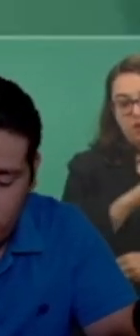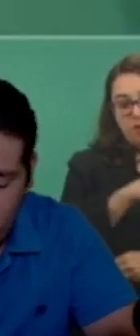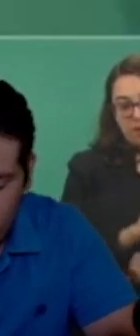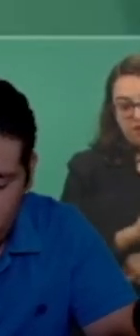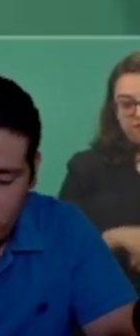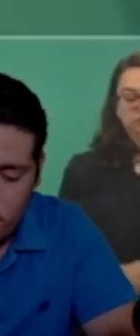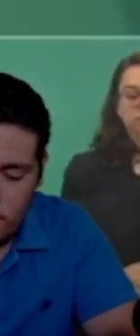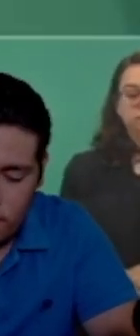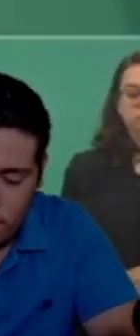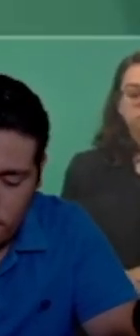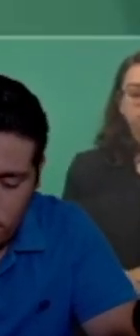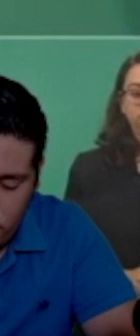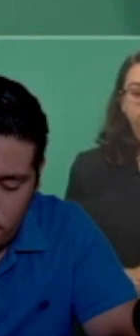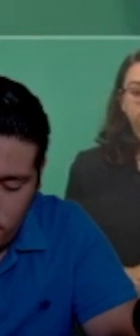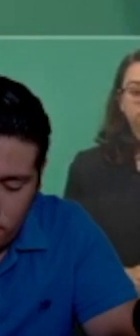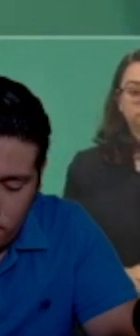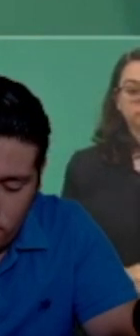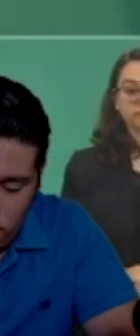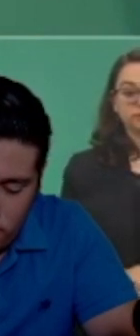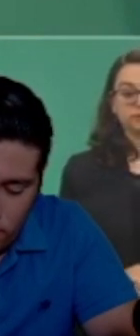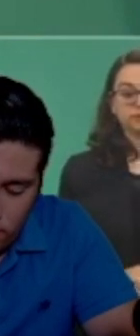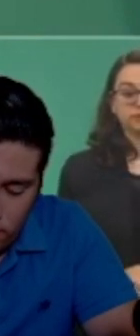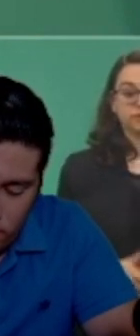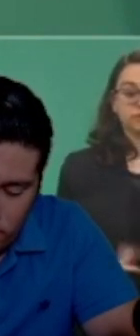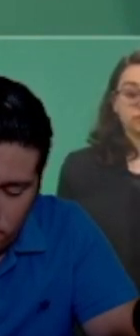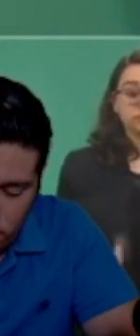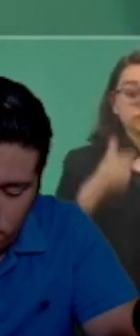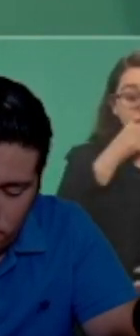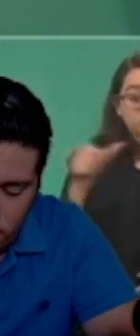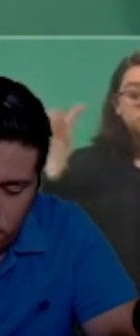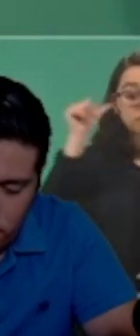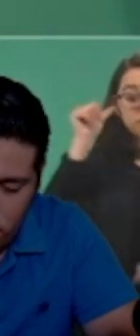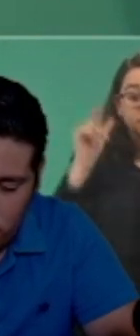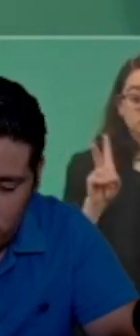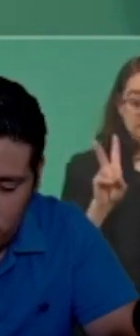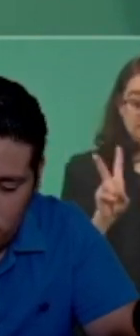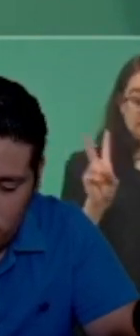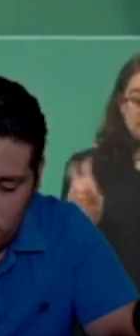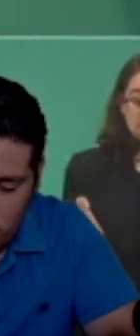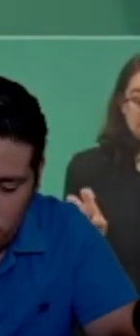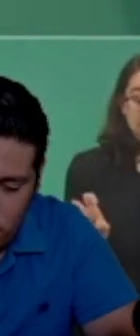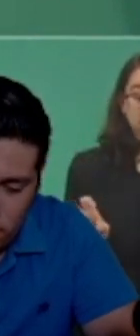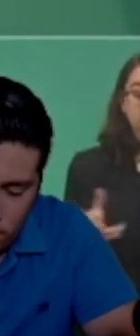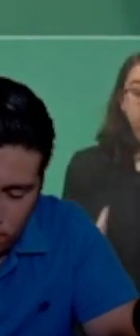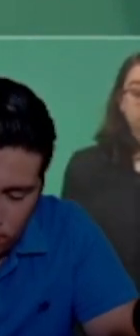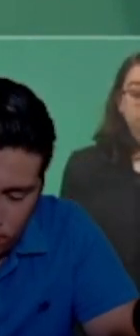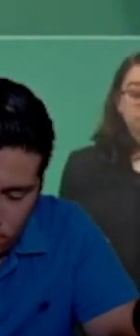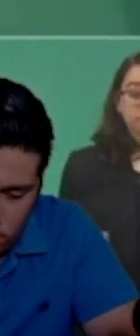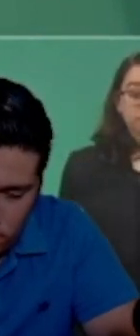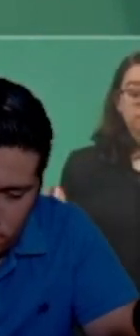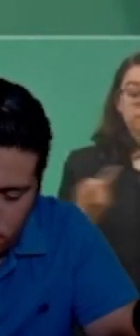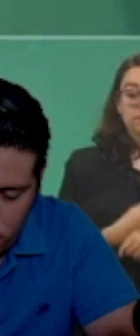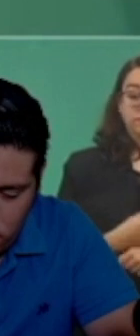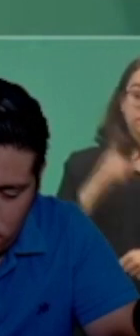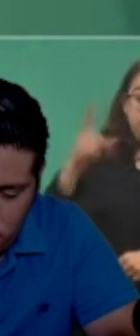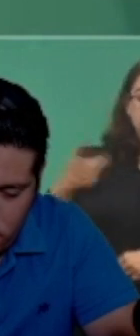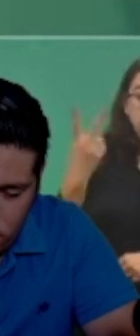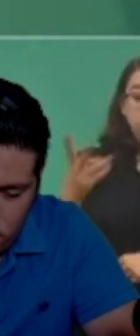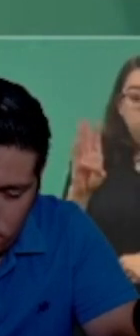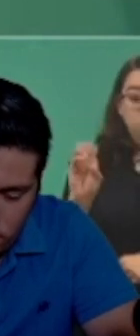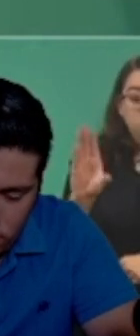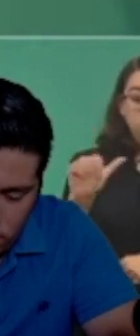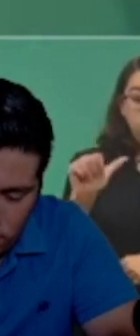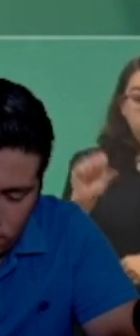Ayer, con lo de el enfrentamiento de trabajadores y la intervención de la policía